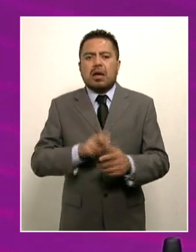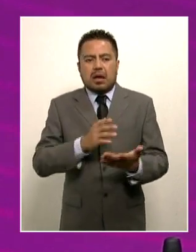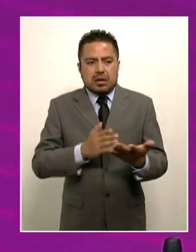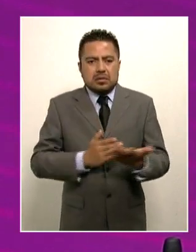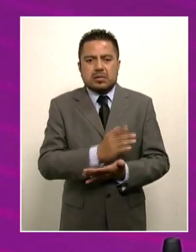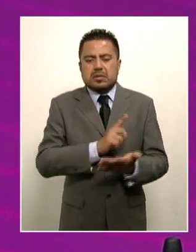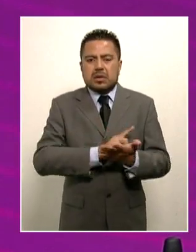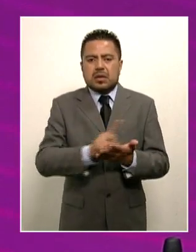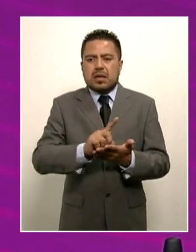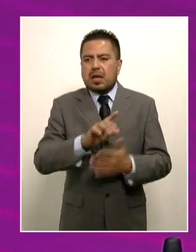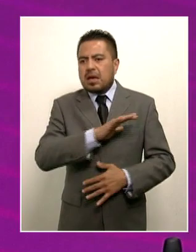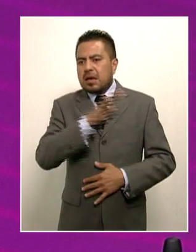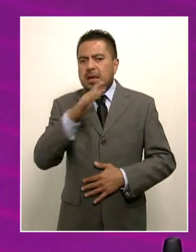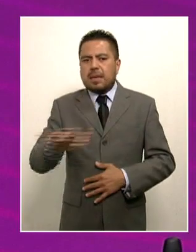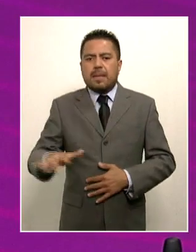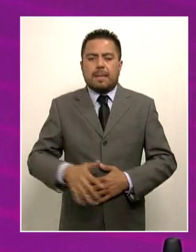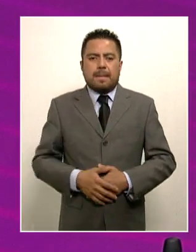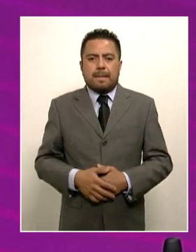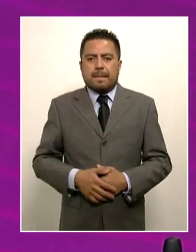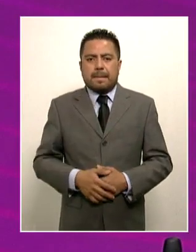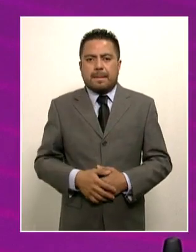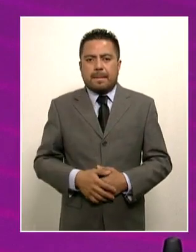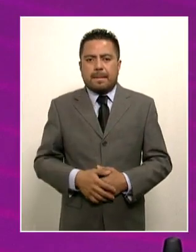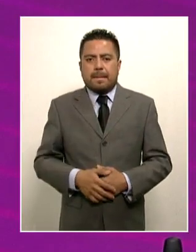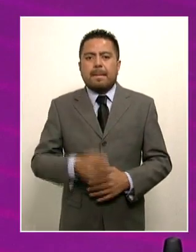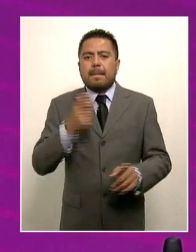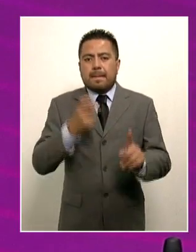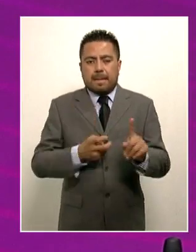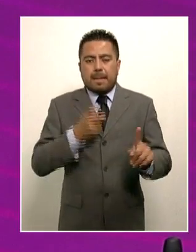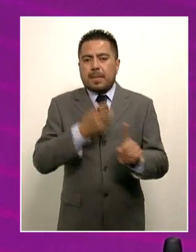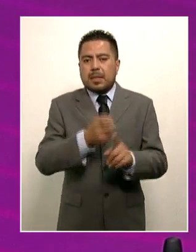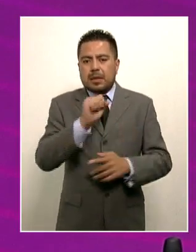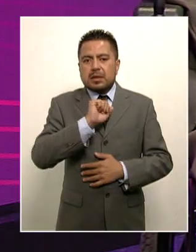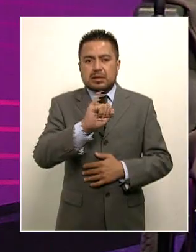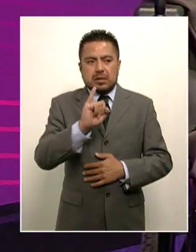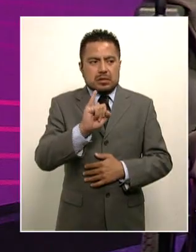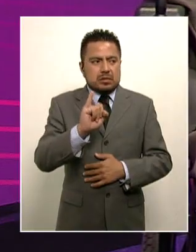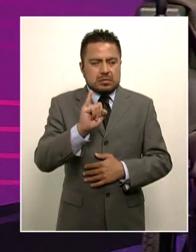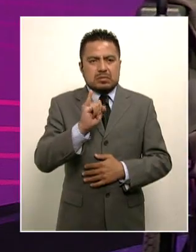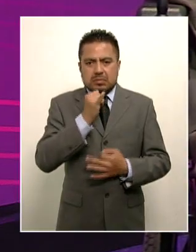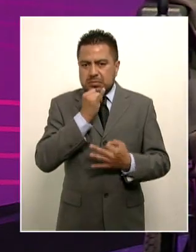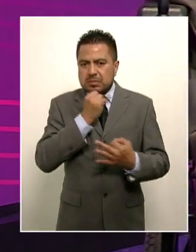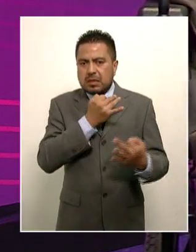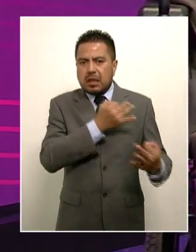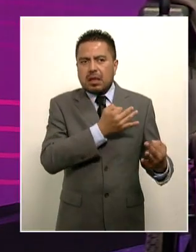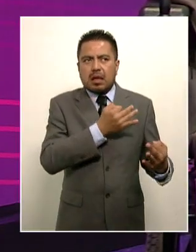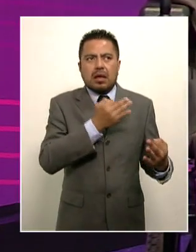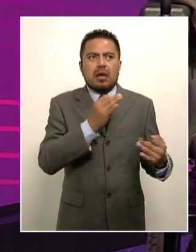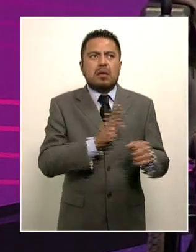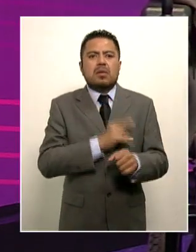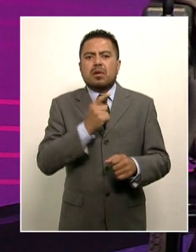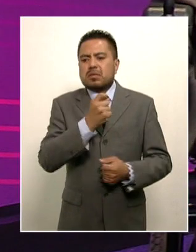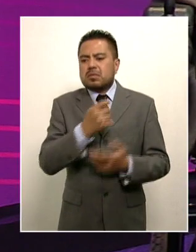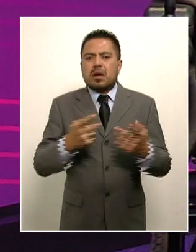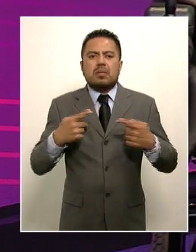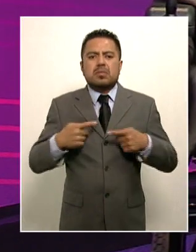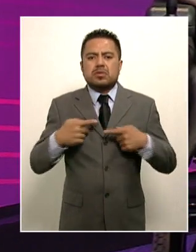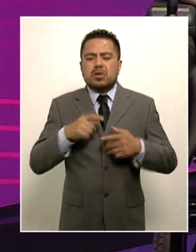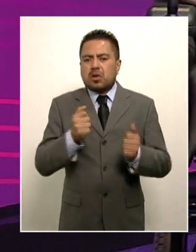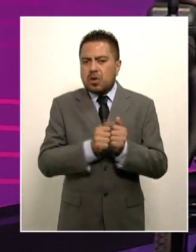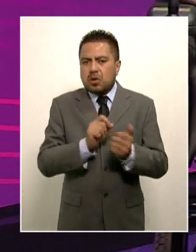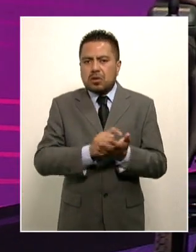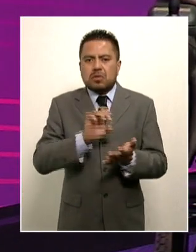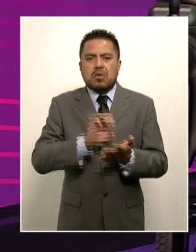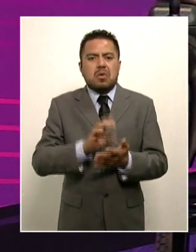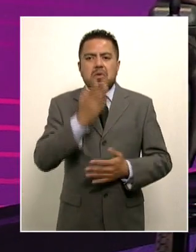los derechos en general, ¿no? Y eso sí llama poderosamente la atención porque muchas personas con discapacidad no